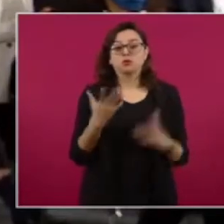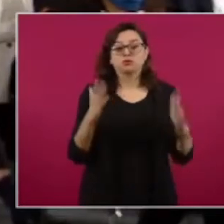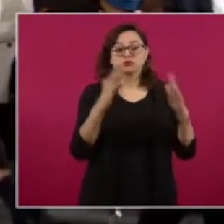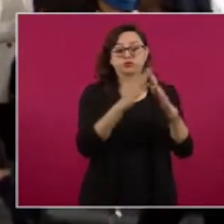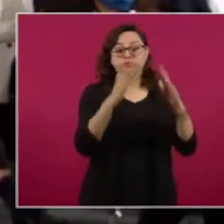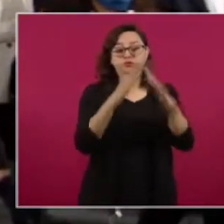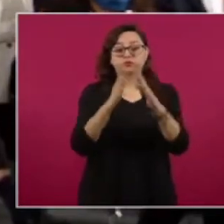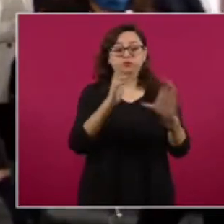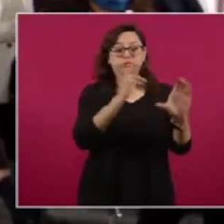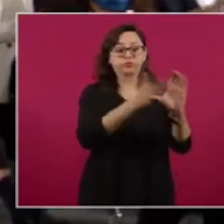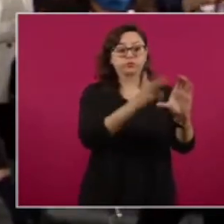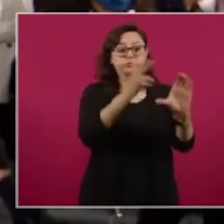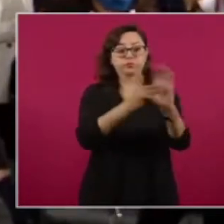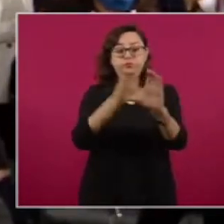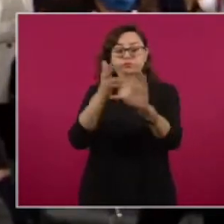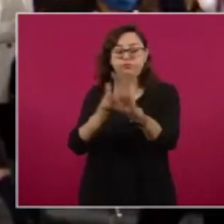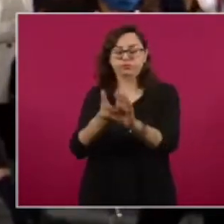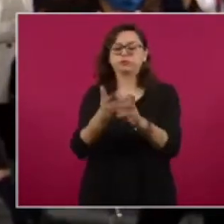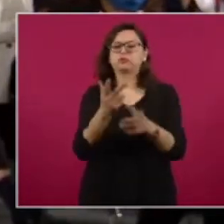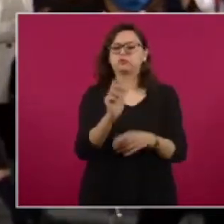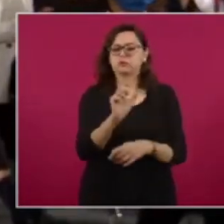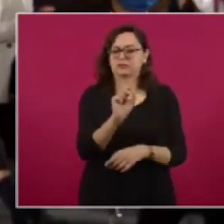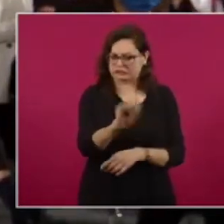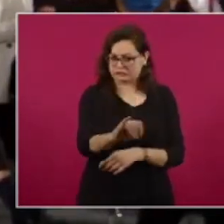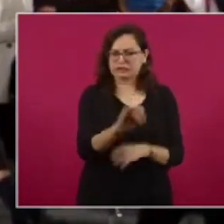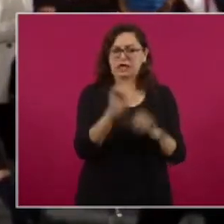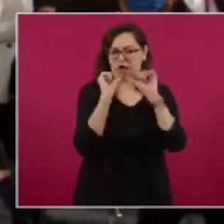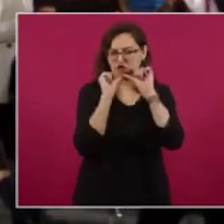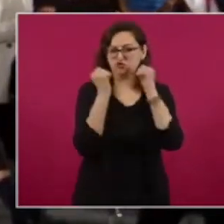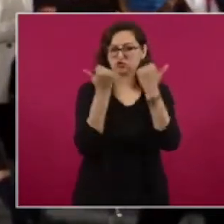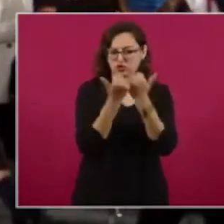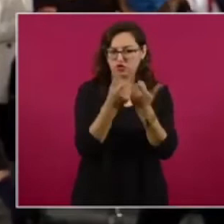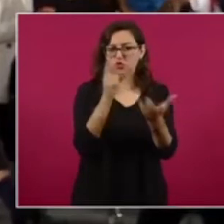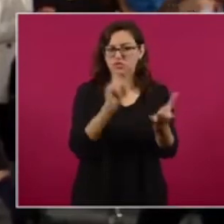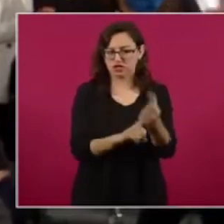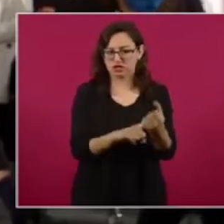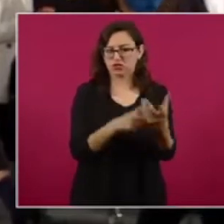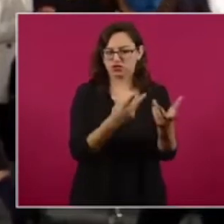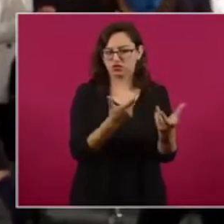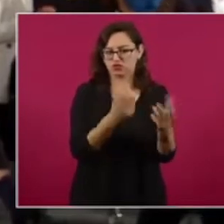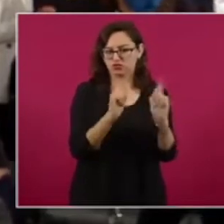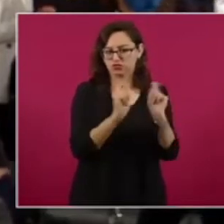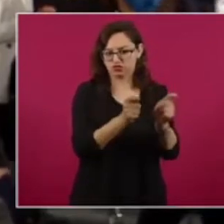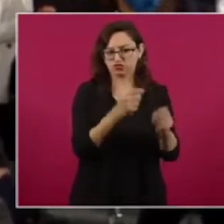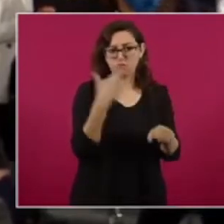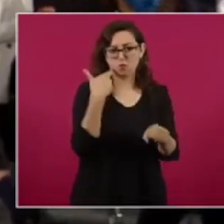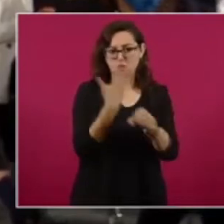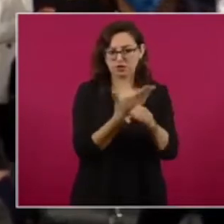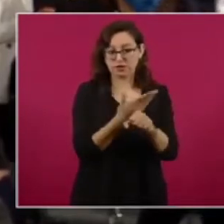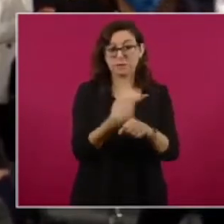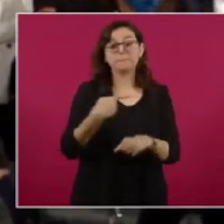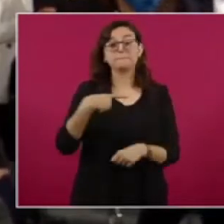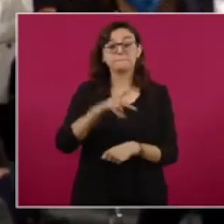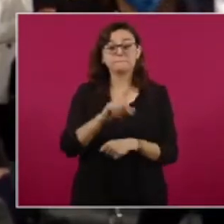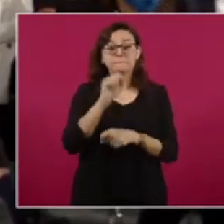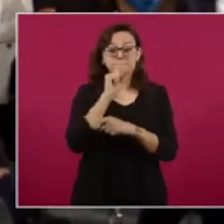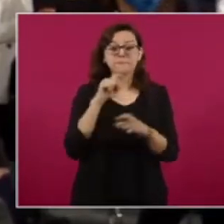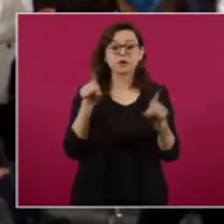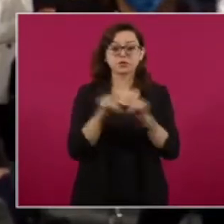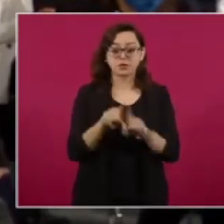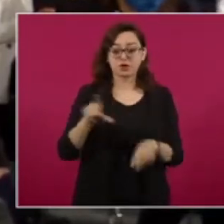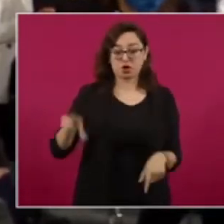están operados por la sociedad civil, pero el Estado tiene una responsabilidad sobre estas personas en